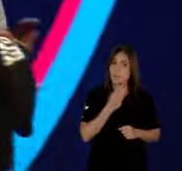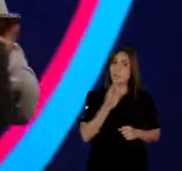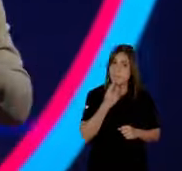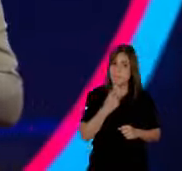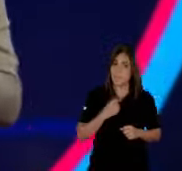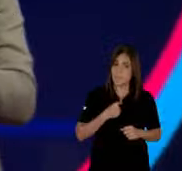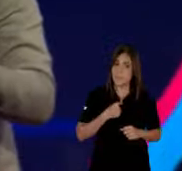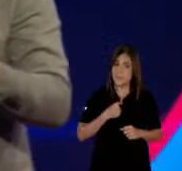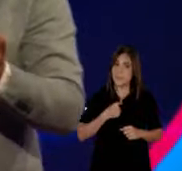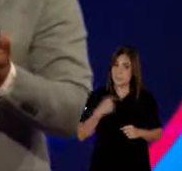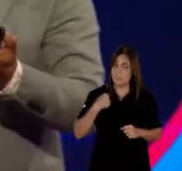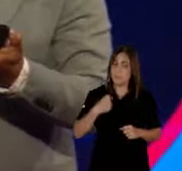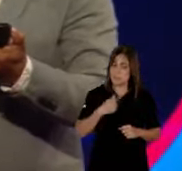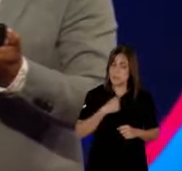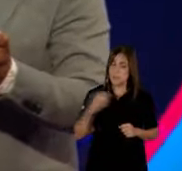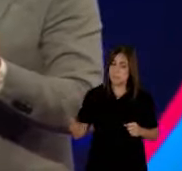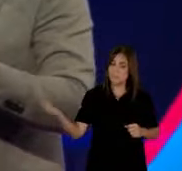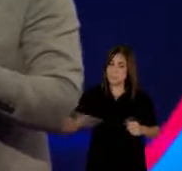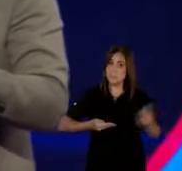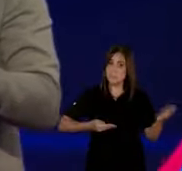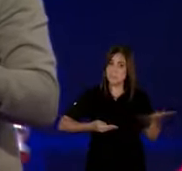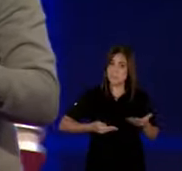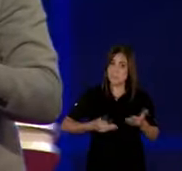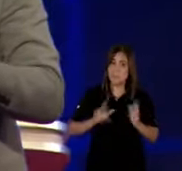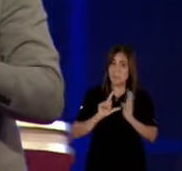este sábado